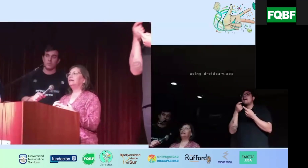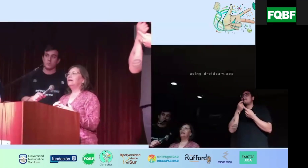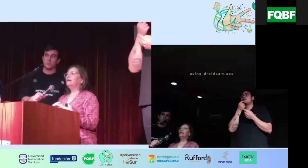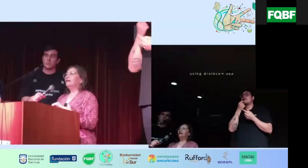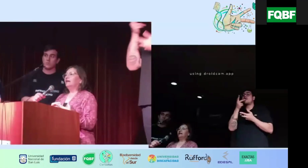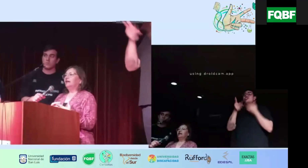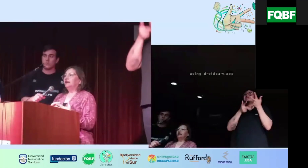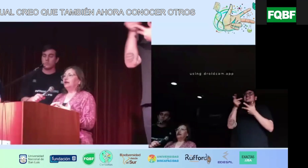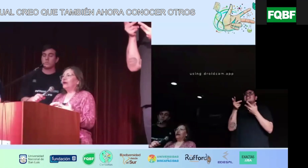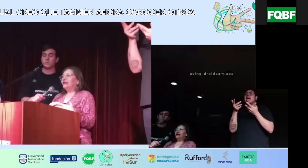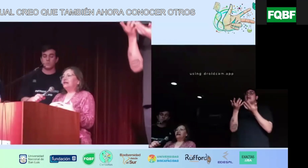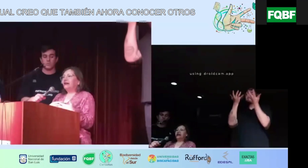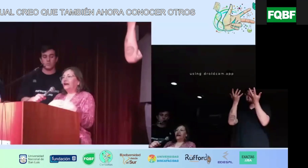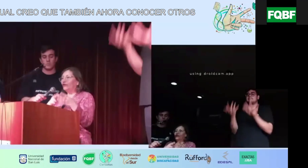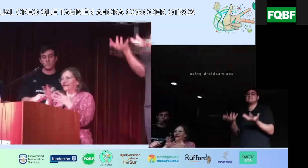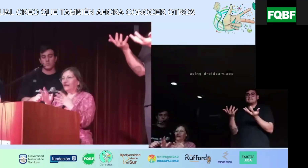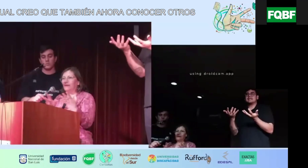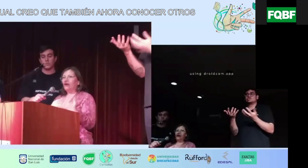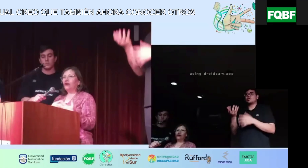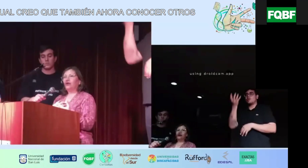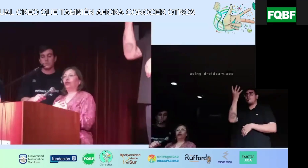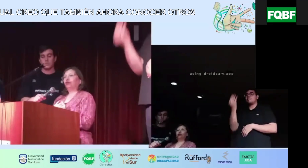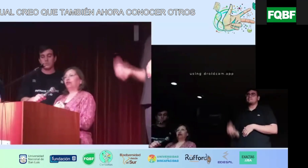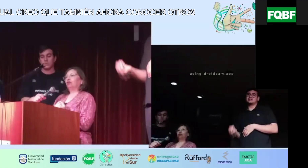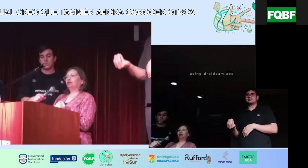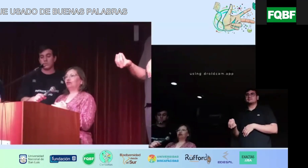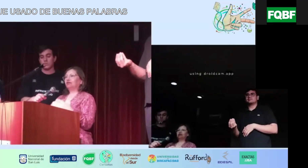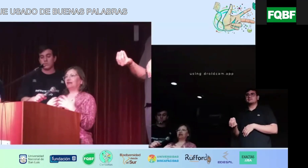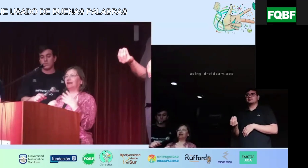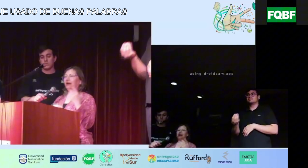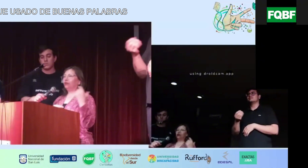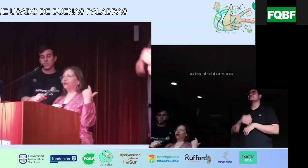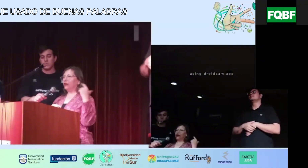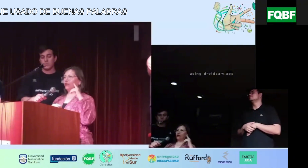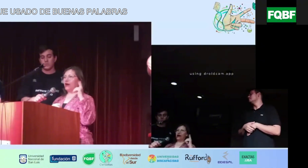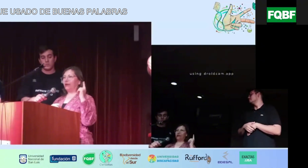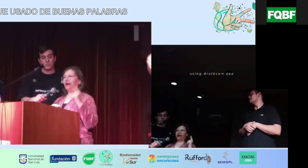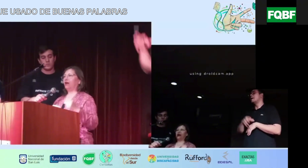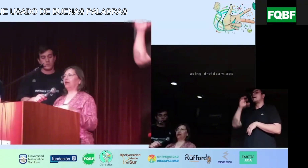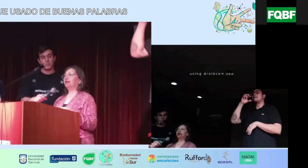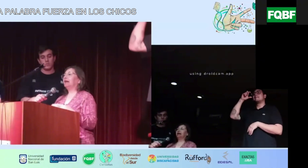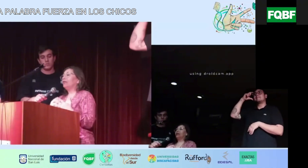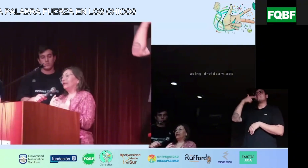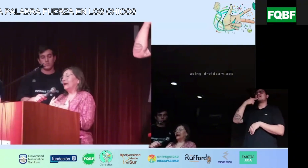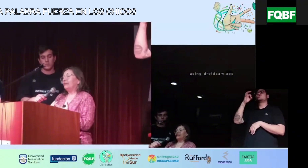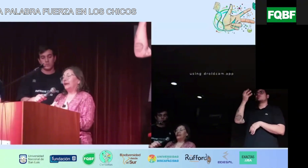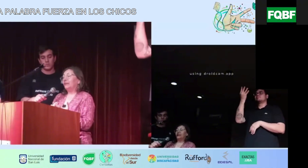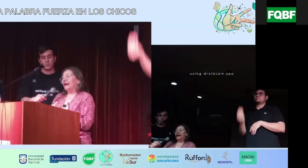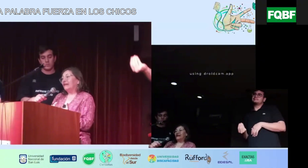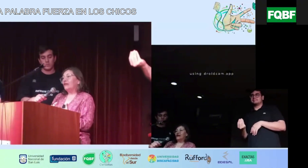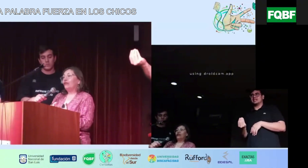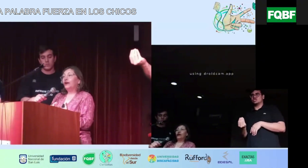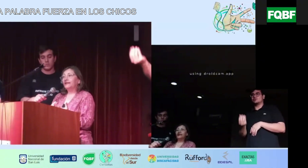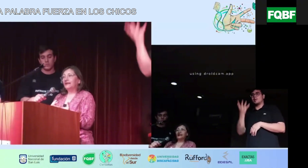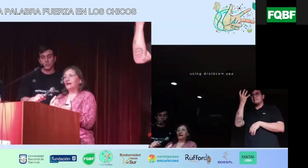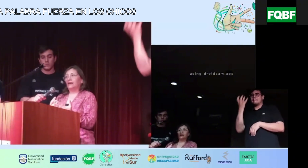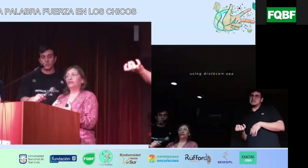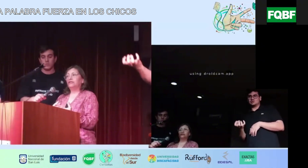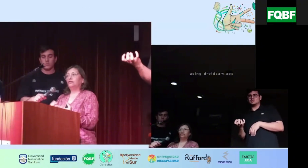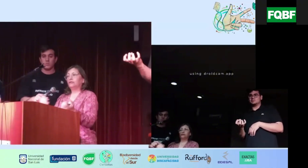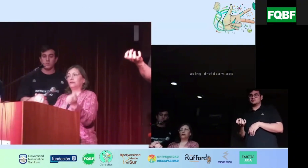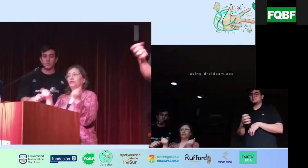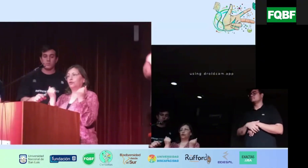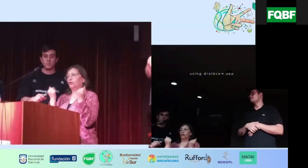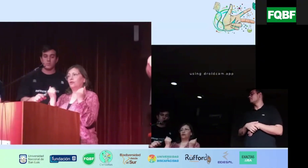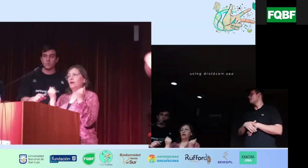así. Igual creo que también ahora conocer otros que han usado algunas palabras. La palabra fuerza en los